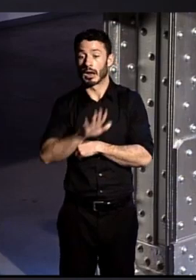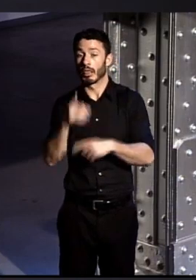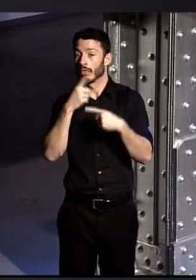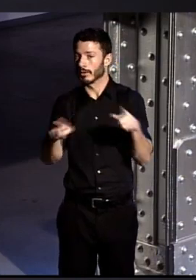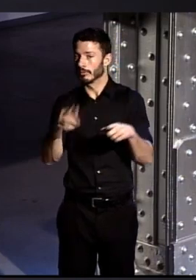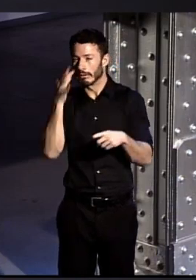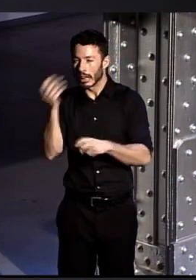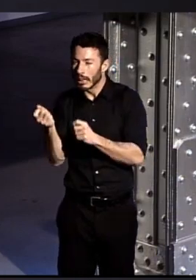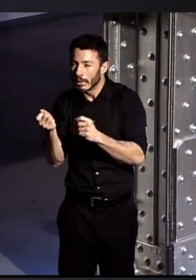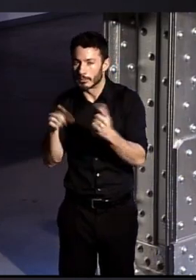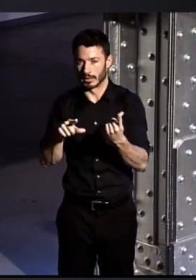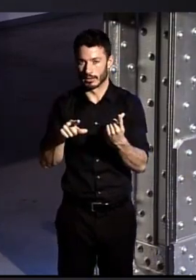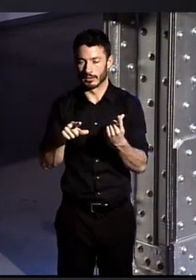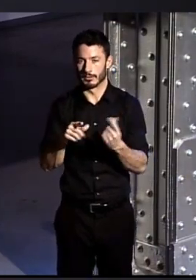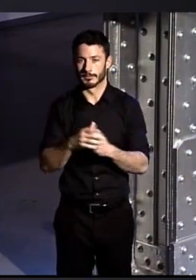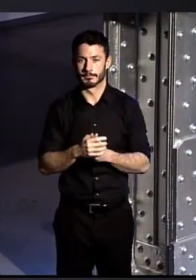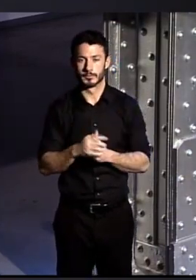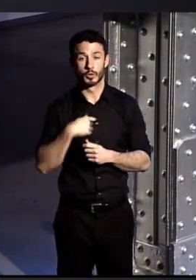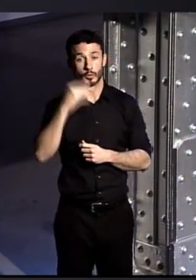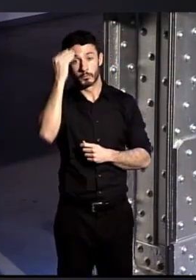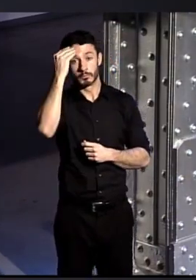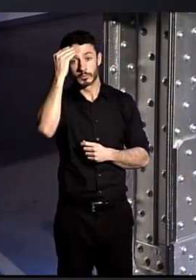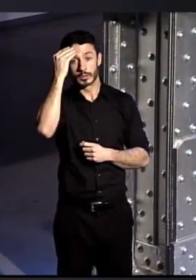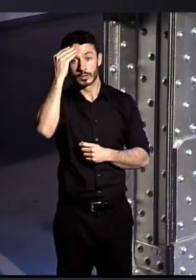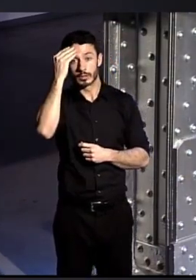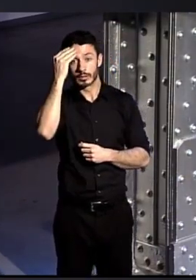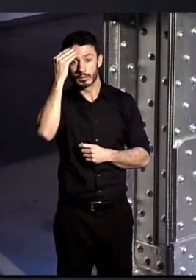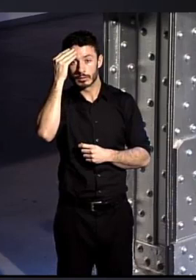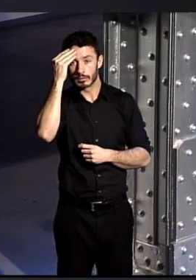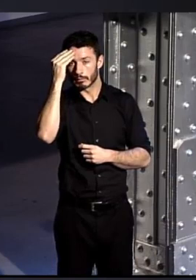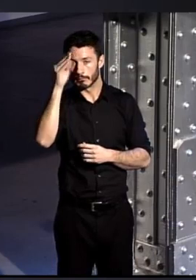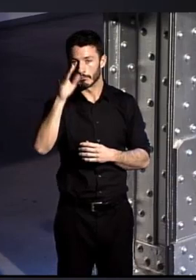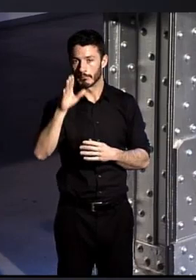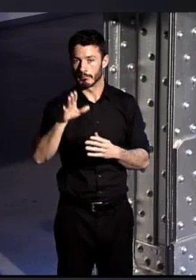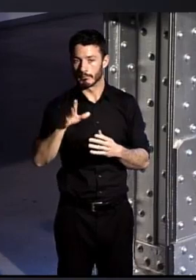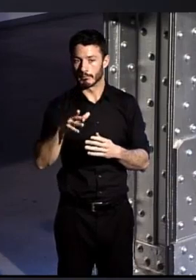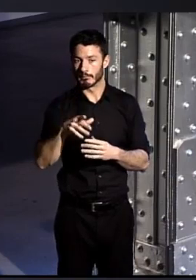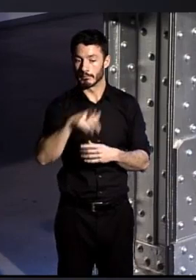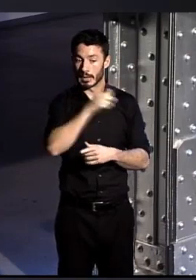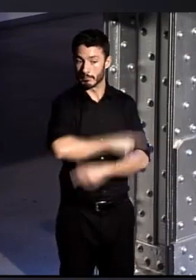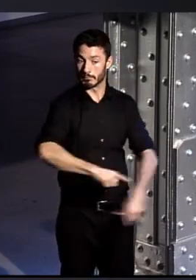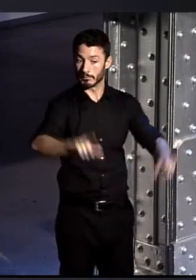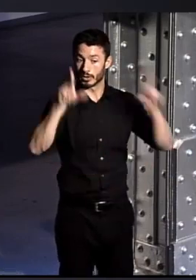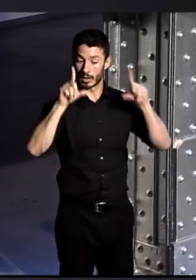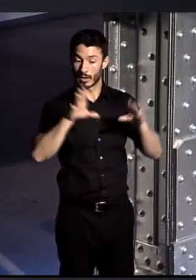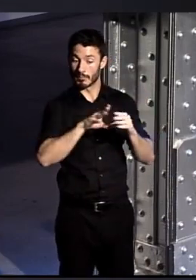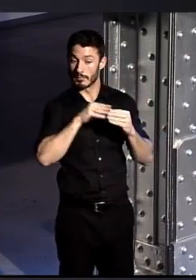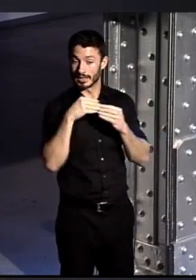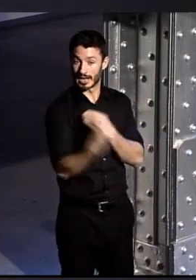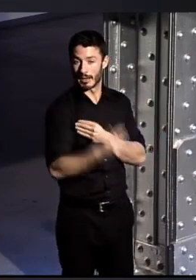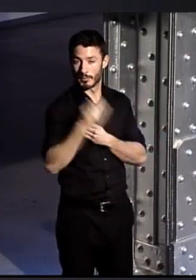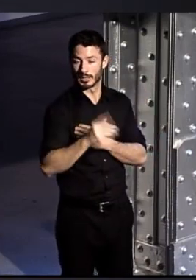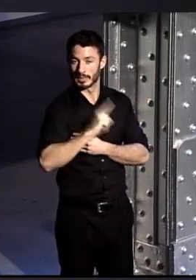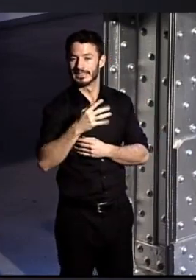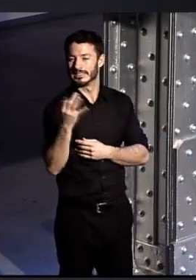parecemos. Creo que el material fundamental para construir un personaje, que son las emociones, que son